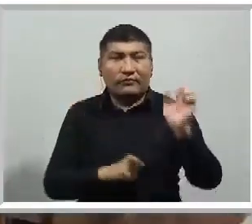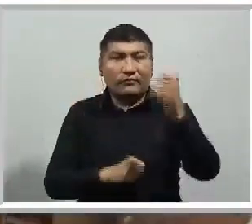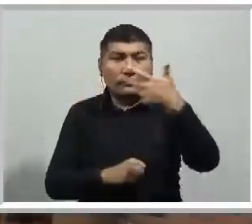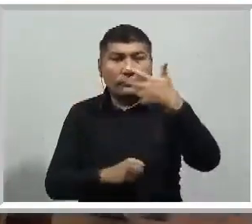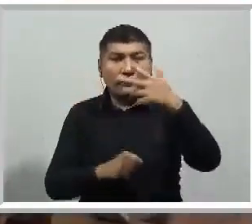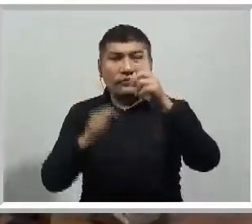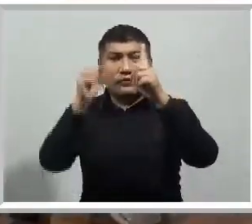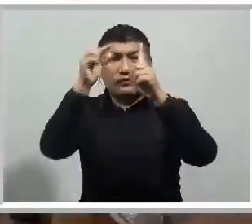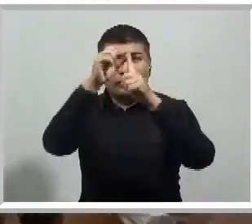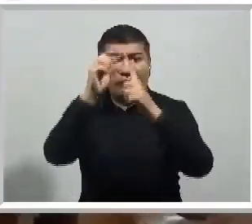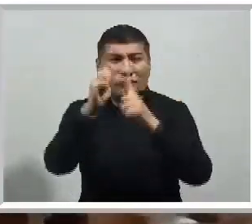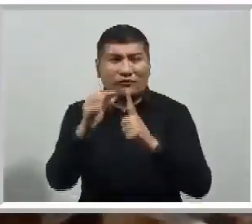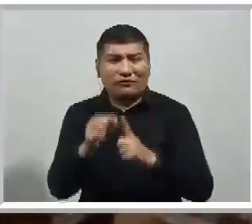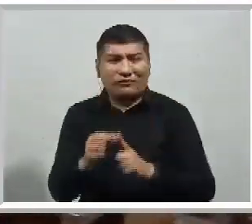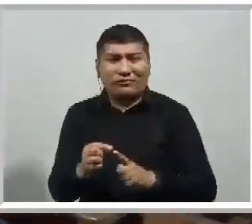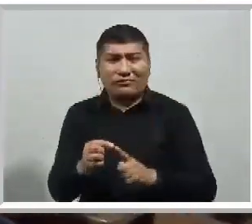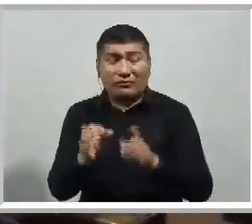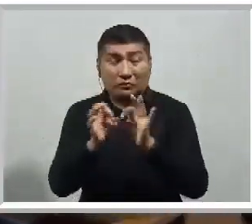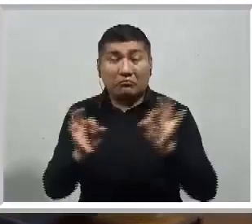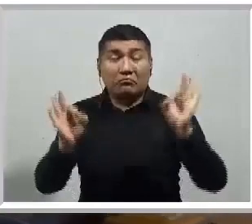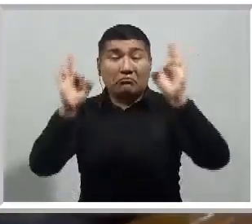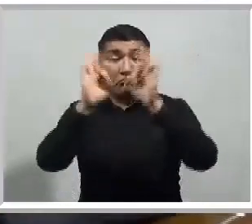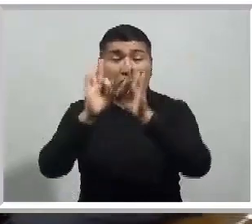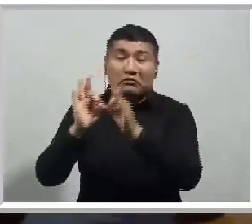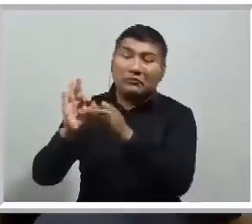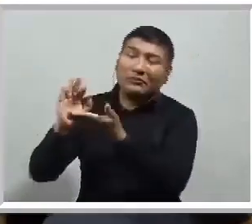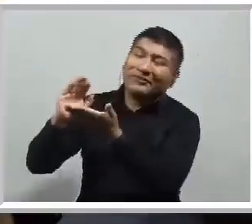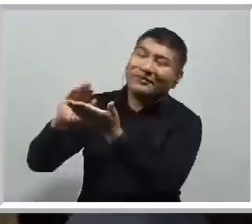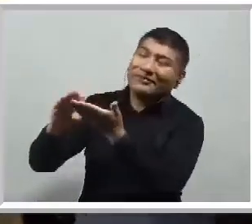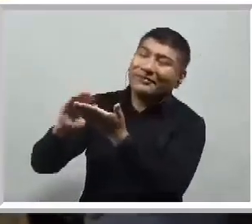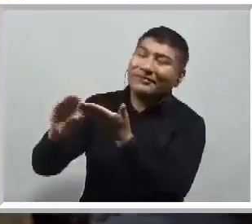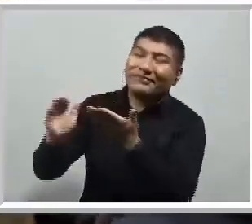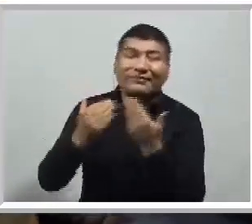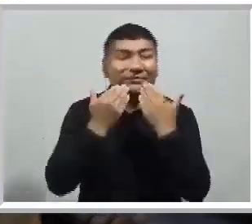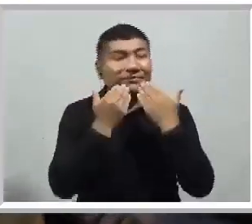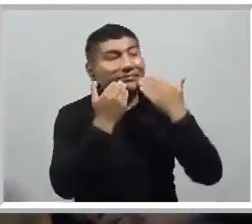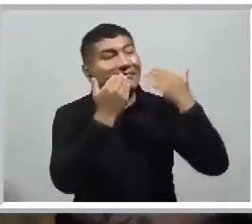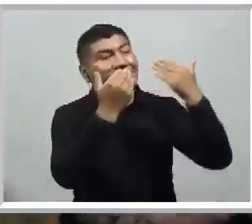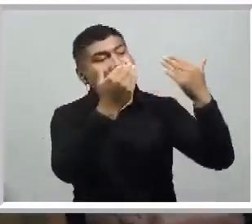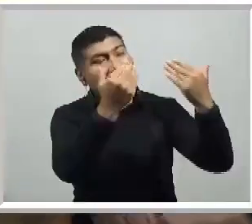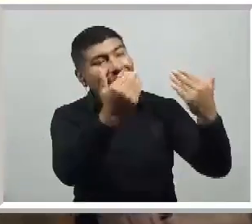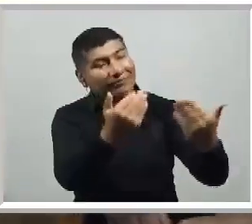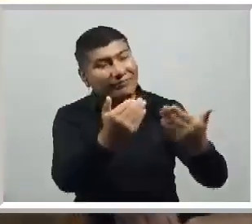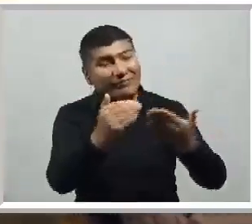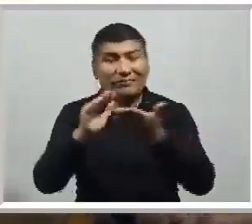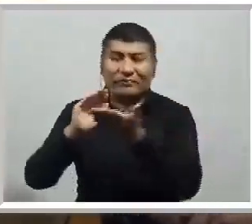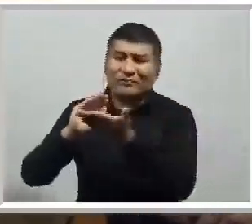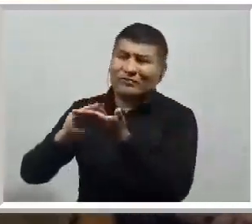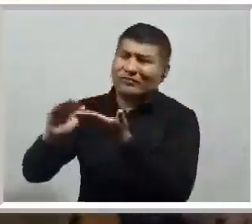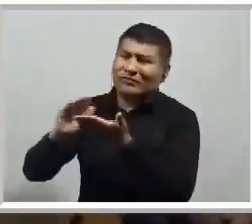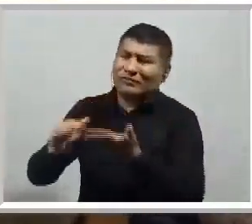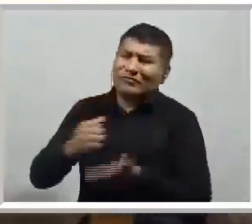claves como permiso, gracias y perdón.